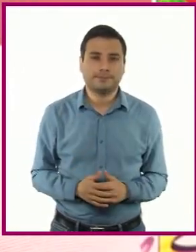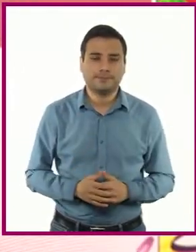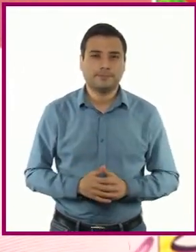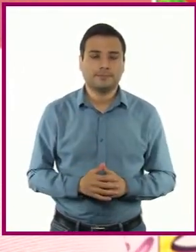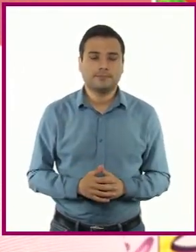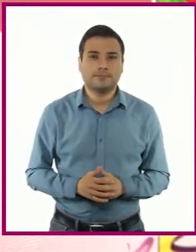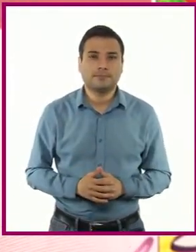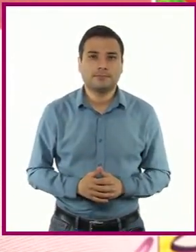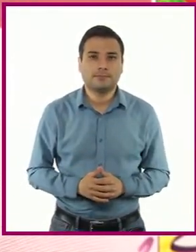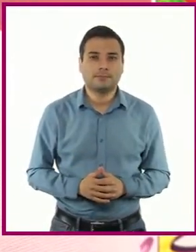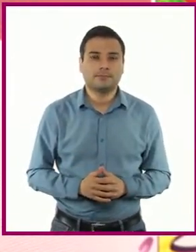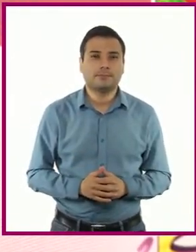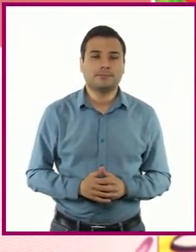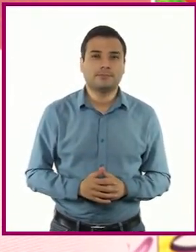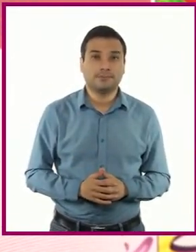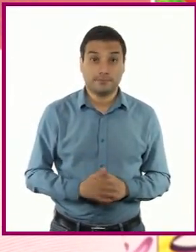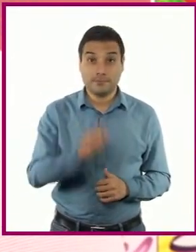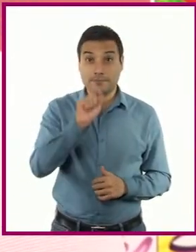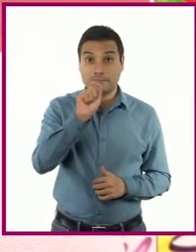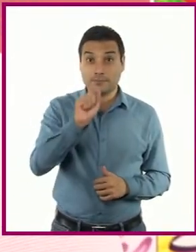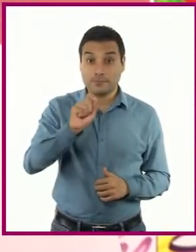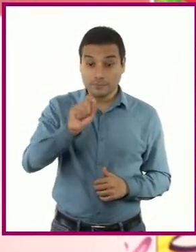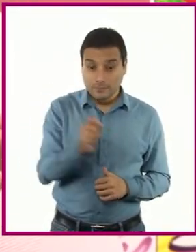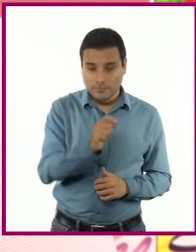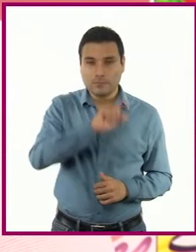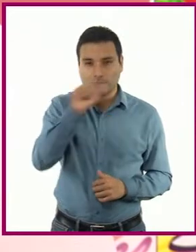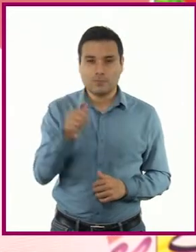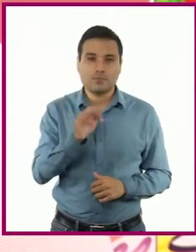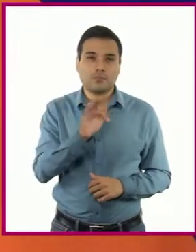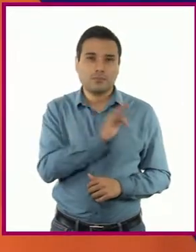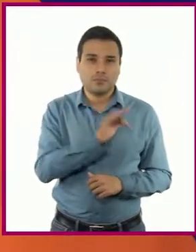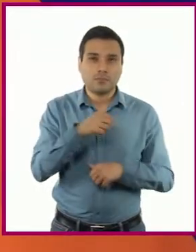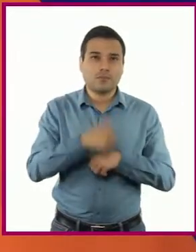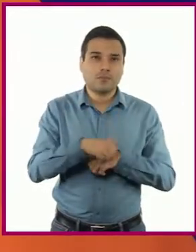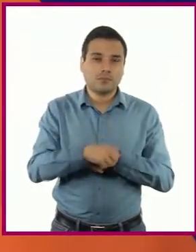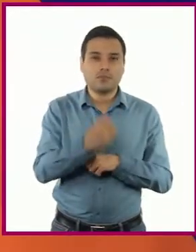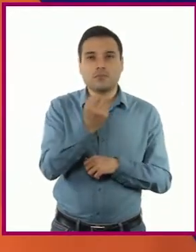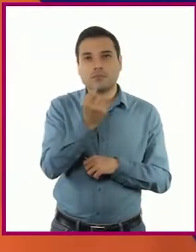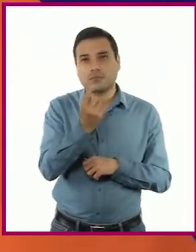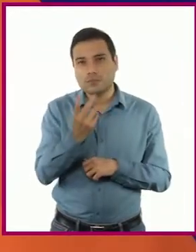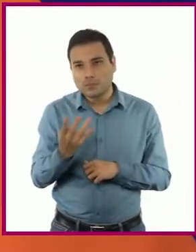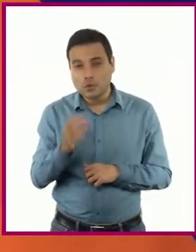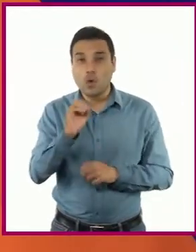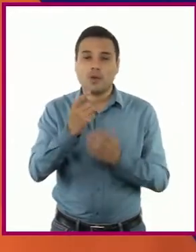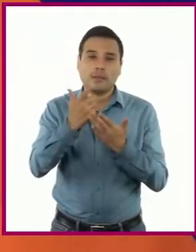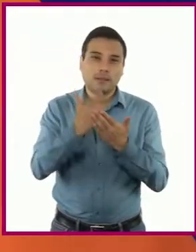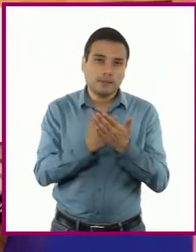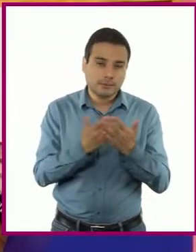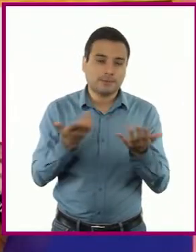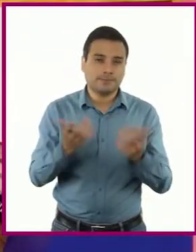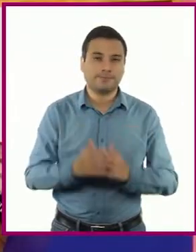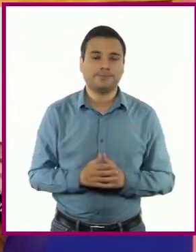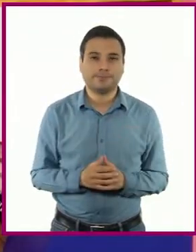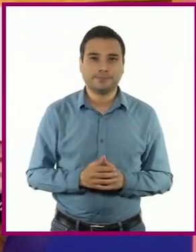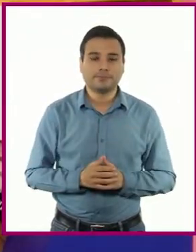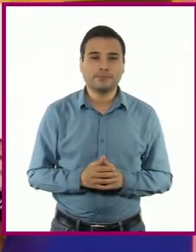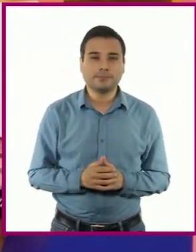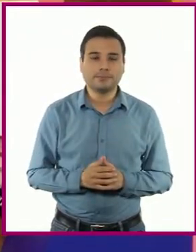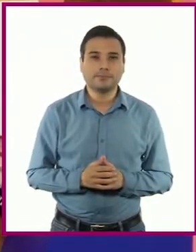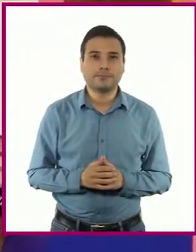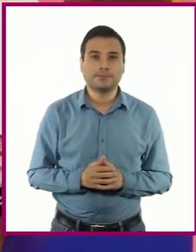punto y coma para jerarquizar numeraciones, por ejemplo. Como sustituto del punto, relaciona